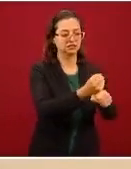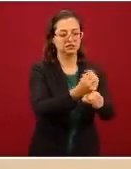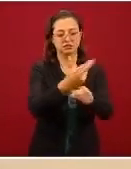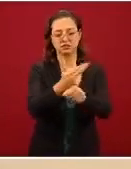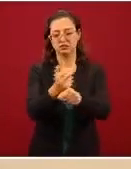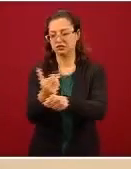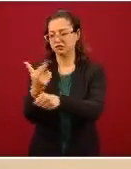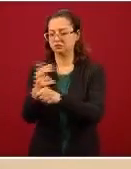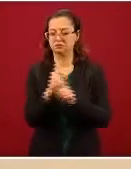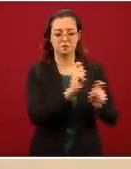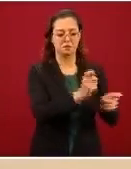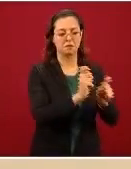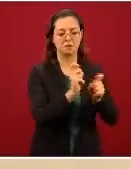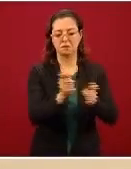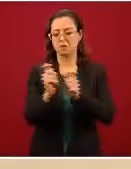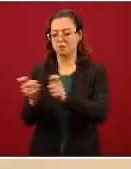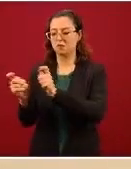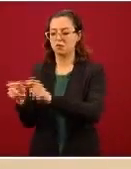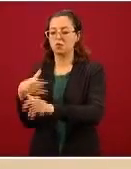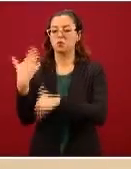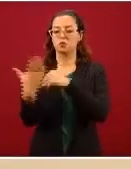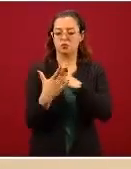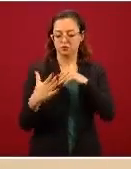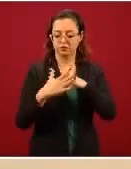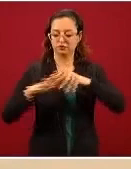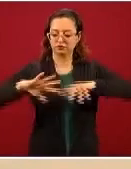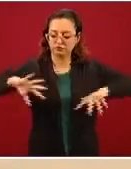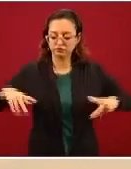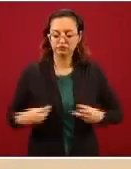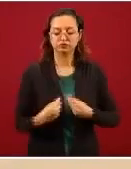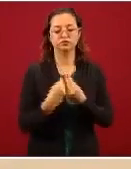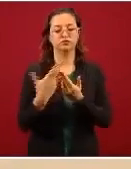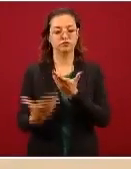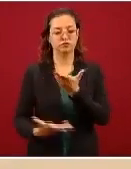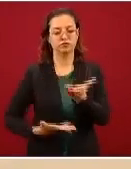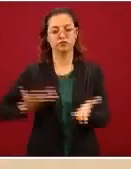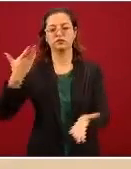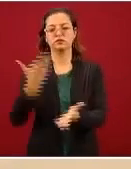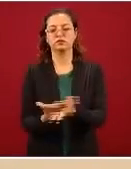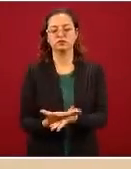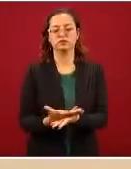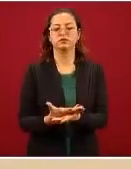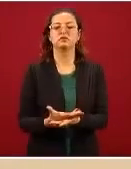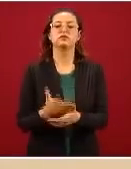Dentro de poco se les va a pedir el reporte que hagan, qué es lo que han concluido,